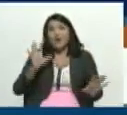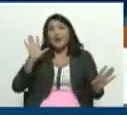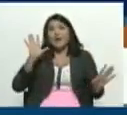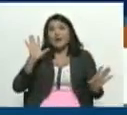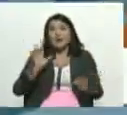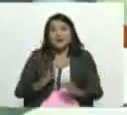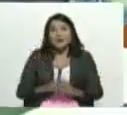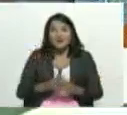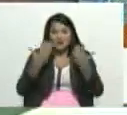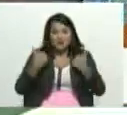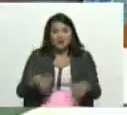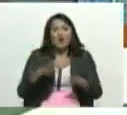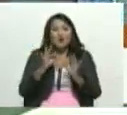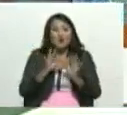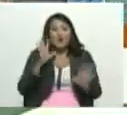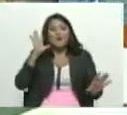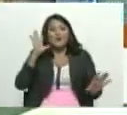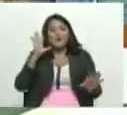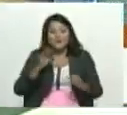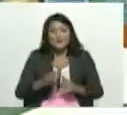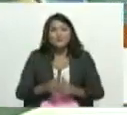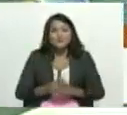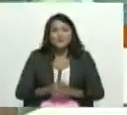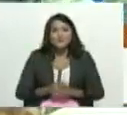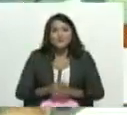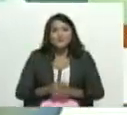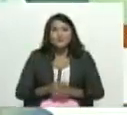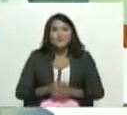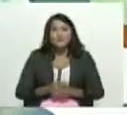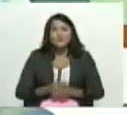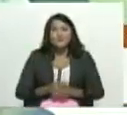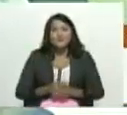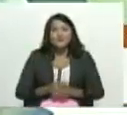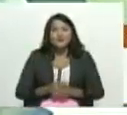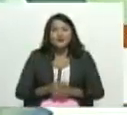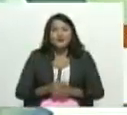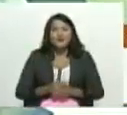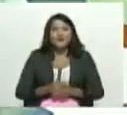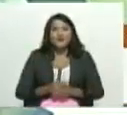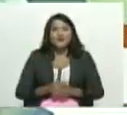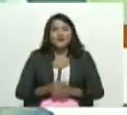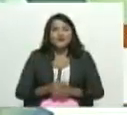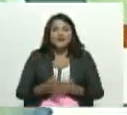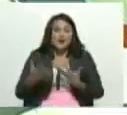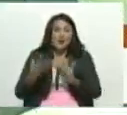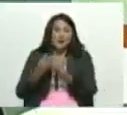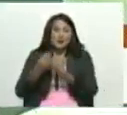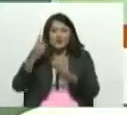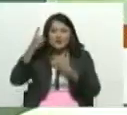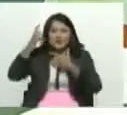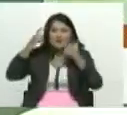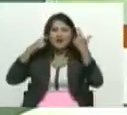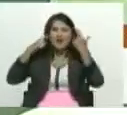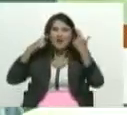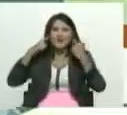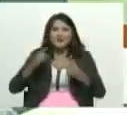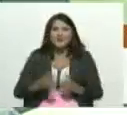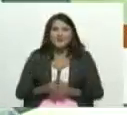Yo tuve la suerte de acompañar El comandante Chávez con nuestra